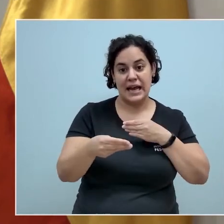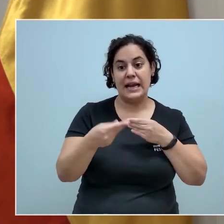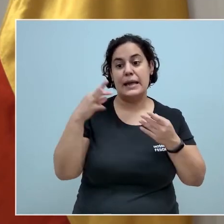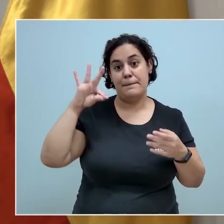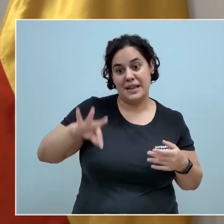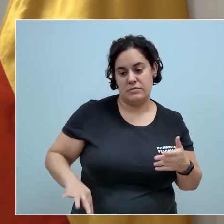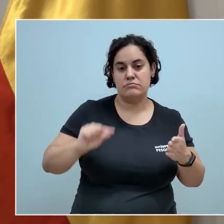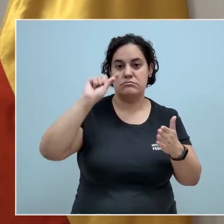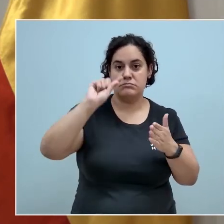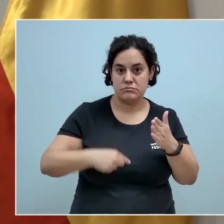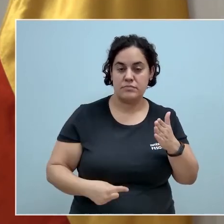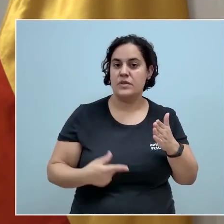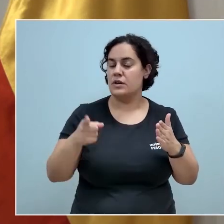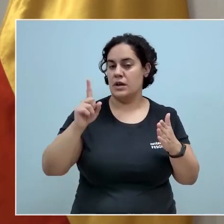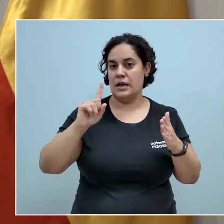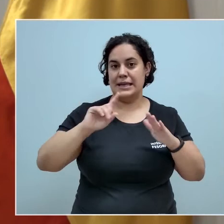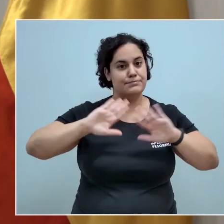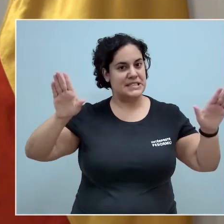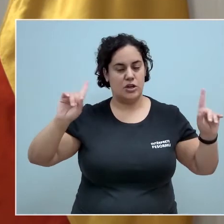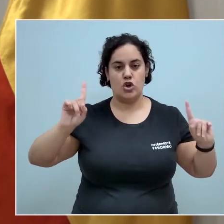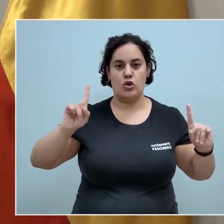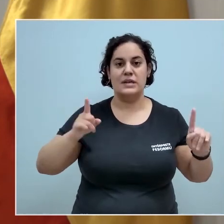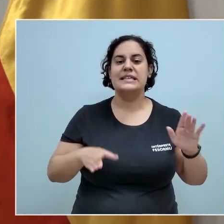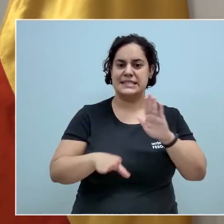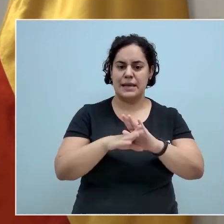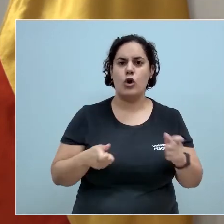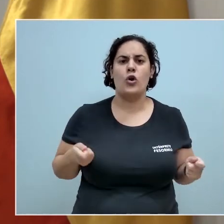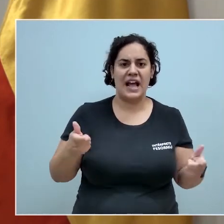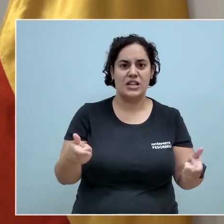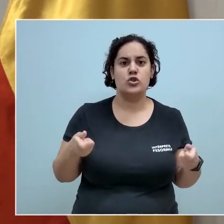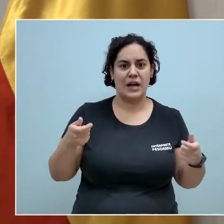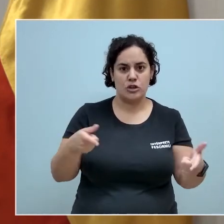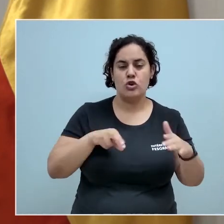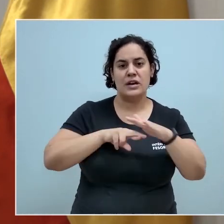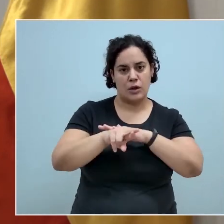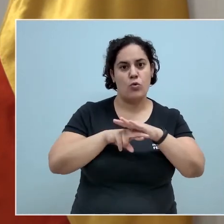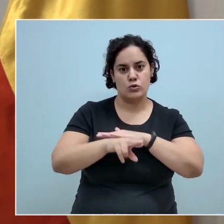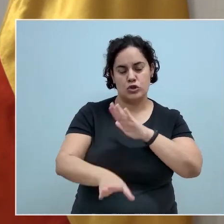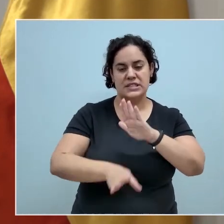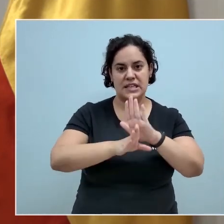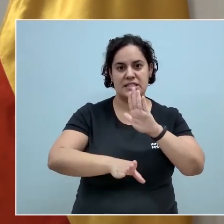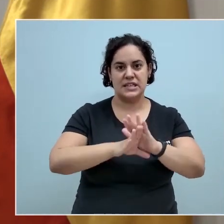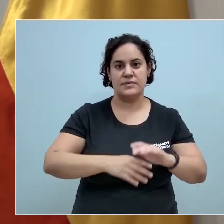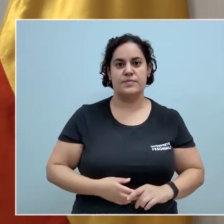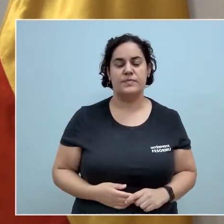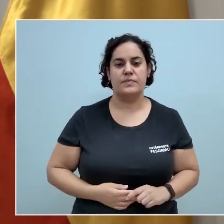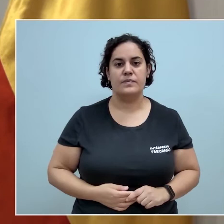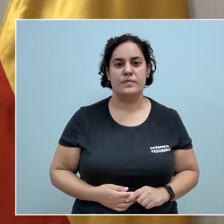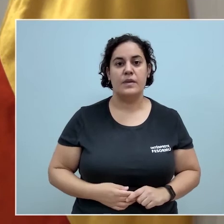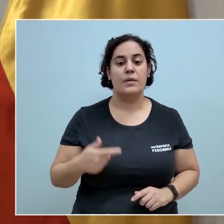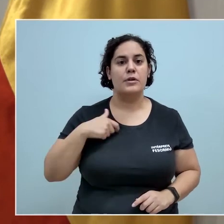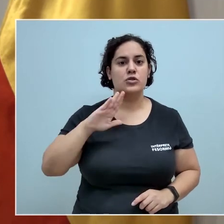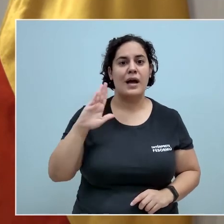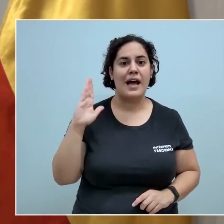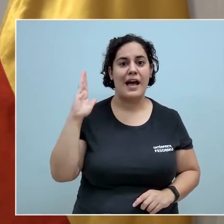personal que contratamos, sino que seguimos gastando ahora mismo recursos en el tema. Pero ahora mismo no afecta